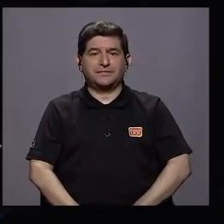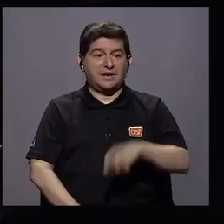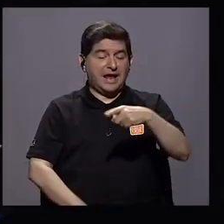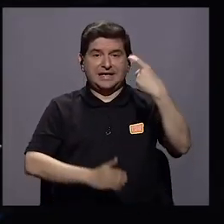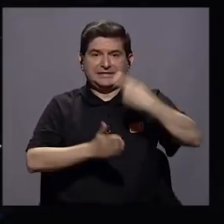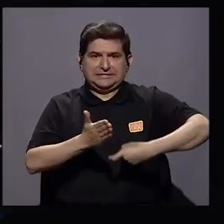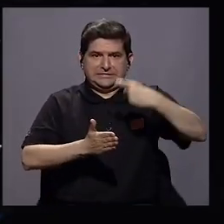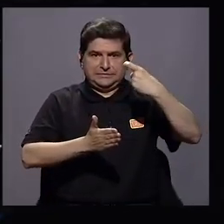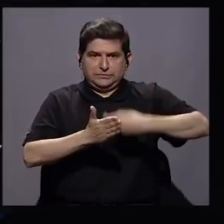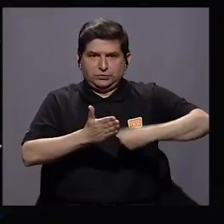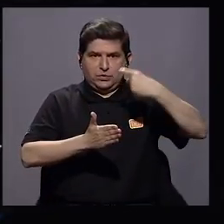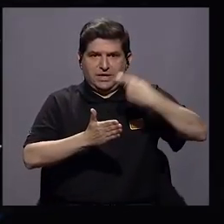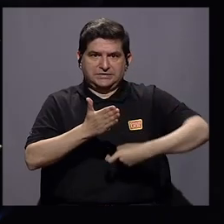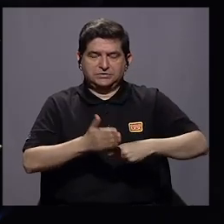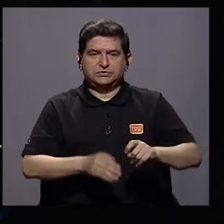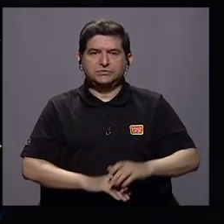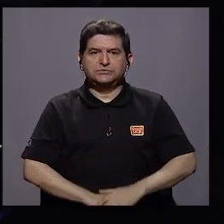Ese impuesto